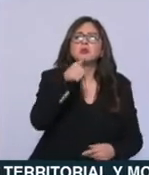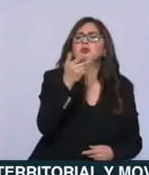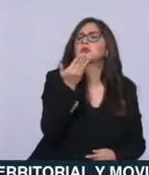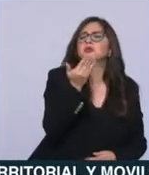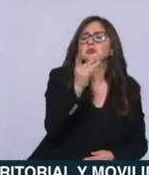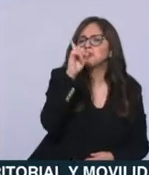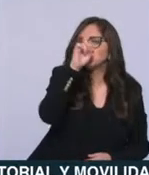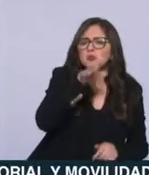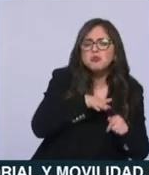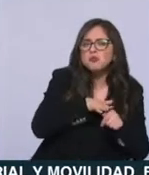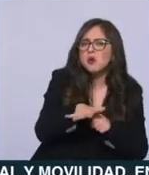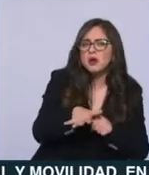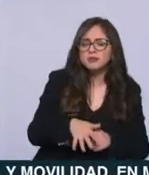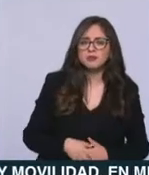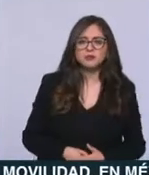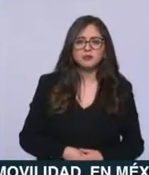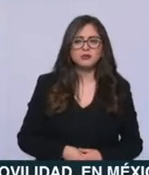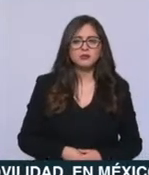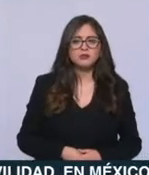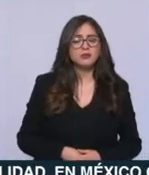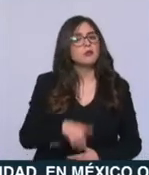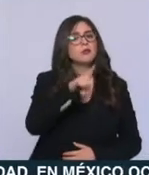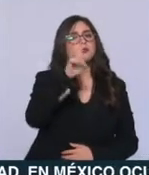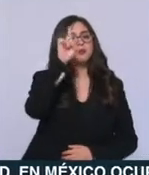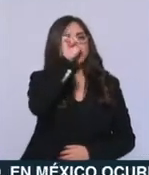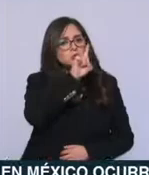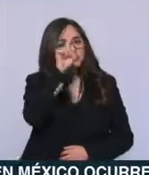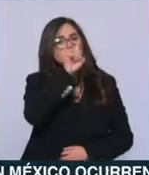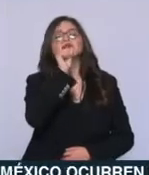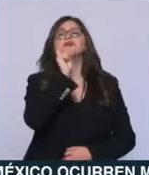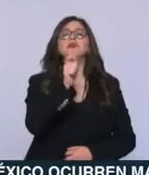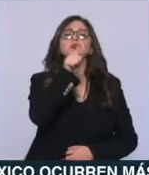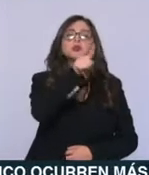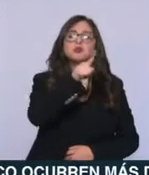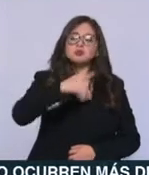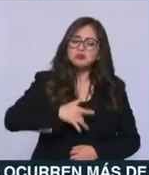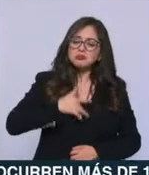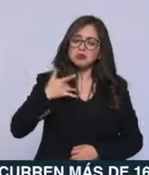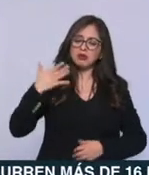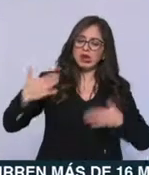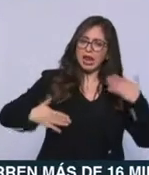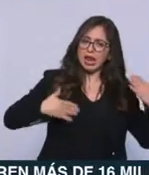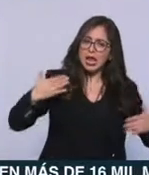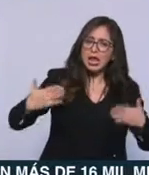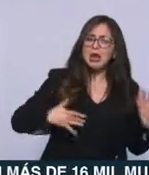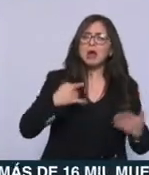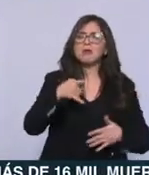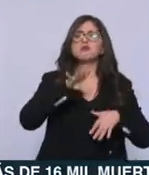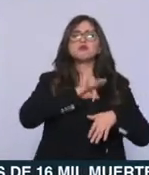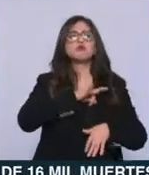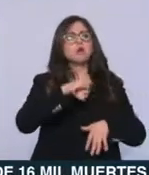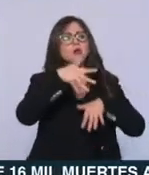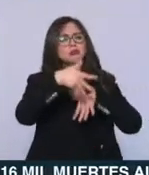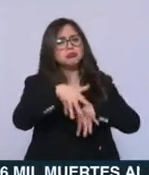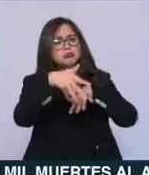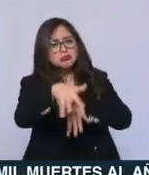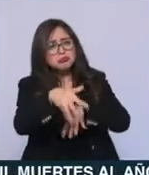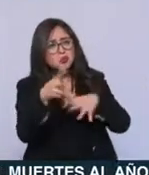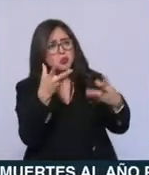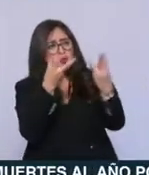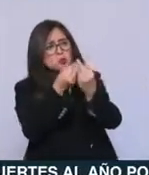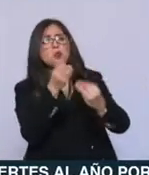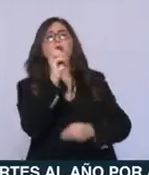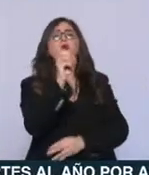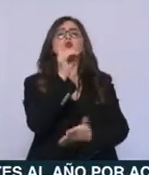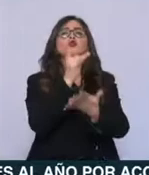única recomendación es alegría, es apertura de espíritu. Uno puede marchar o uno puede ver la marcha, y uno